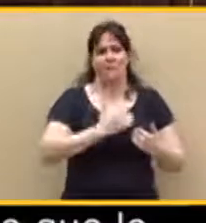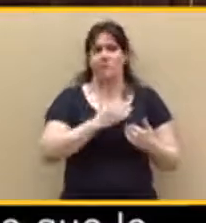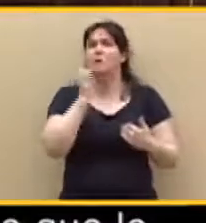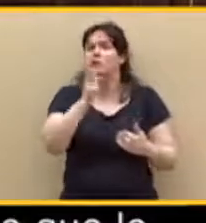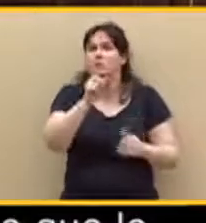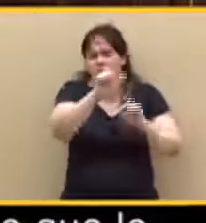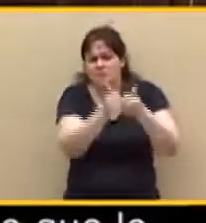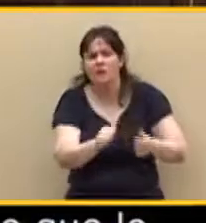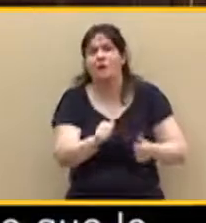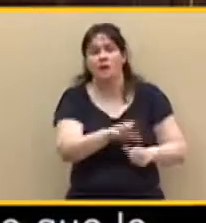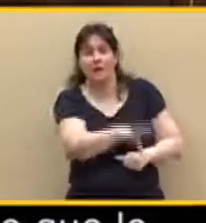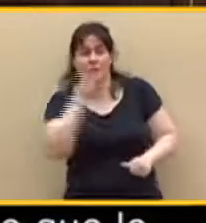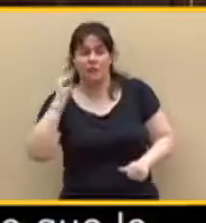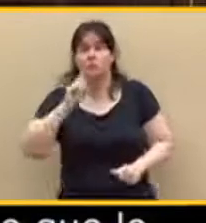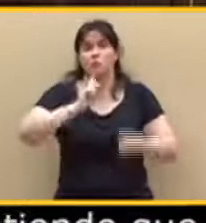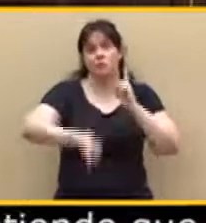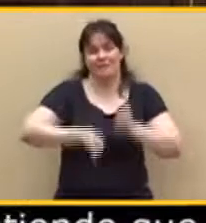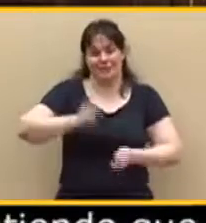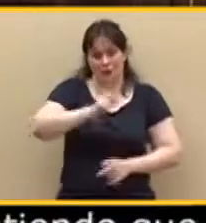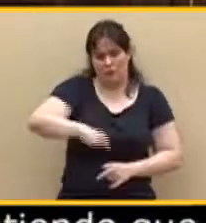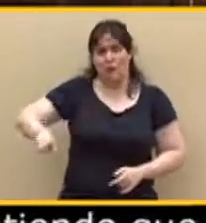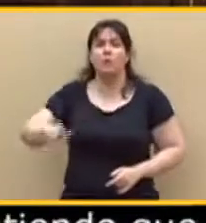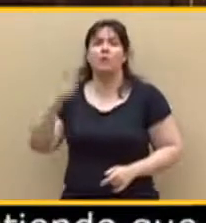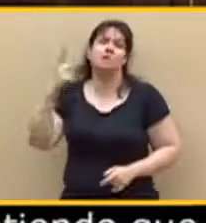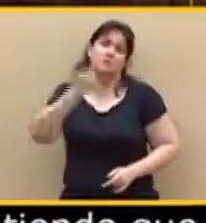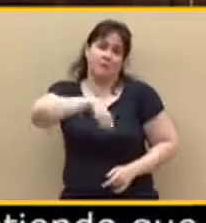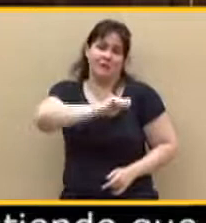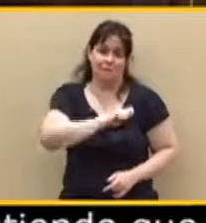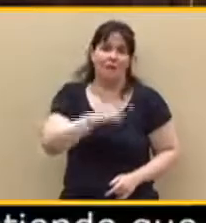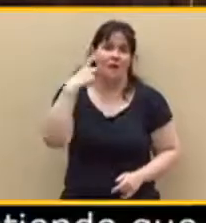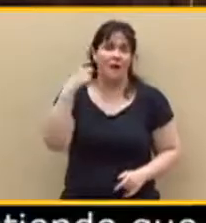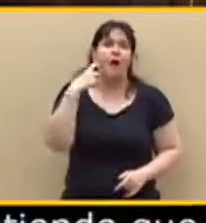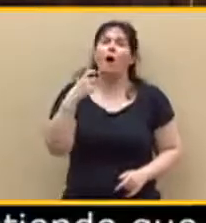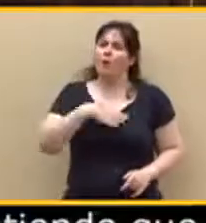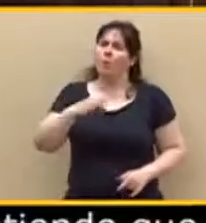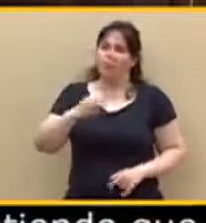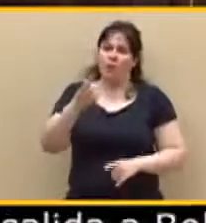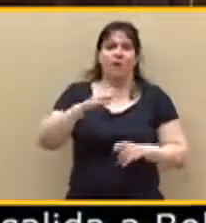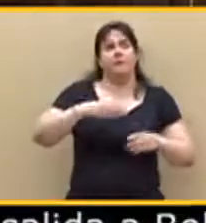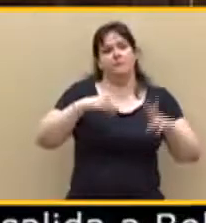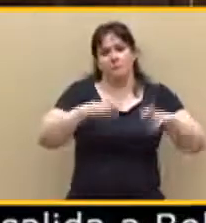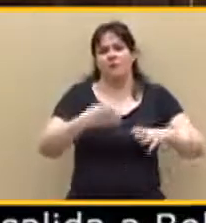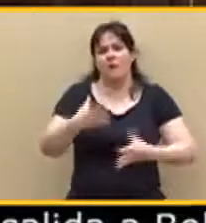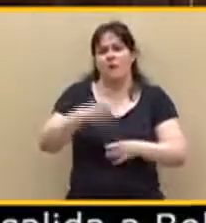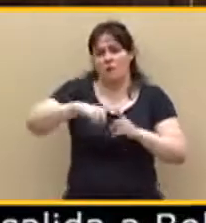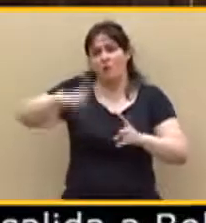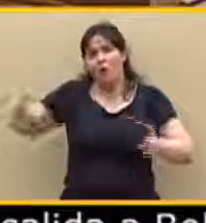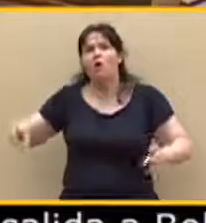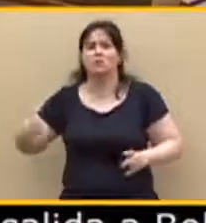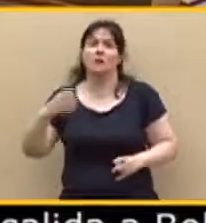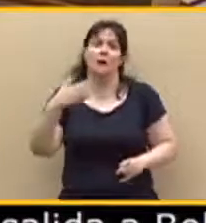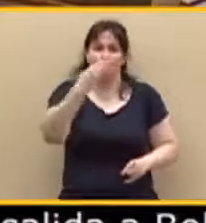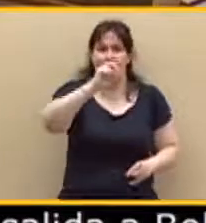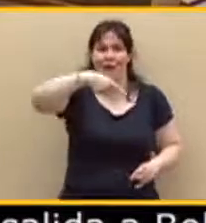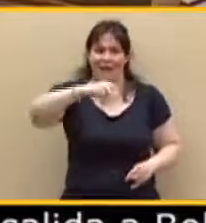directivos del Banco de España permitiesen la salida de bolsa a bolsa de Bankia o la escandalosa estafa de las preferentes que ha permitido a las entidades